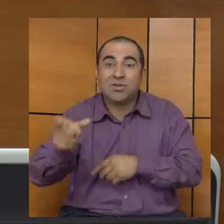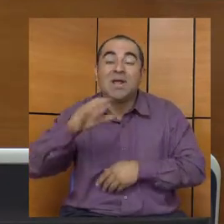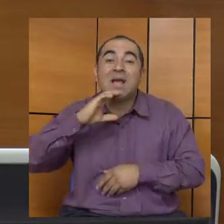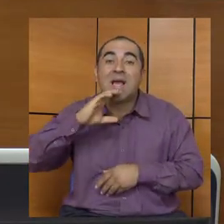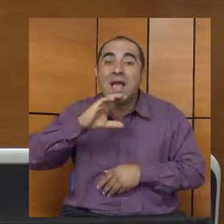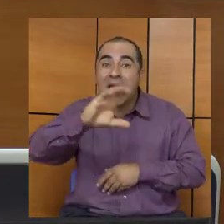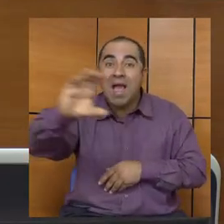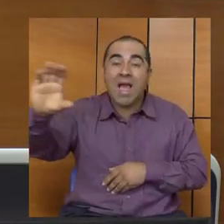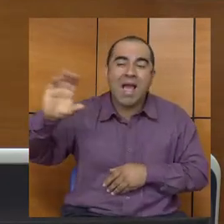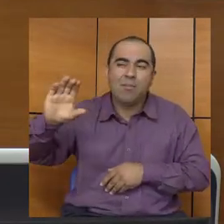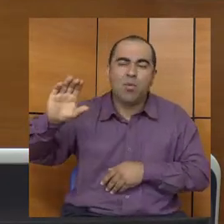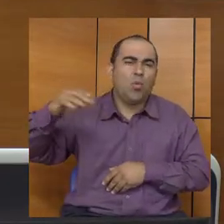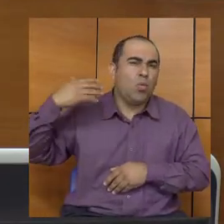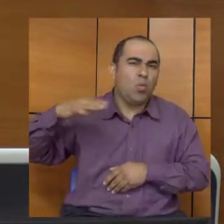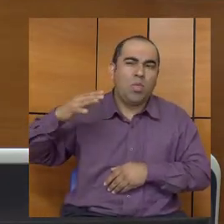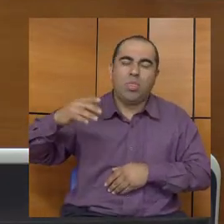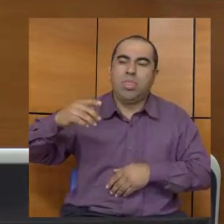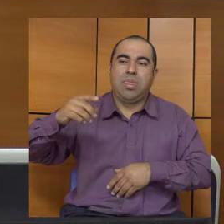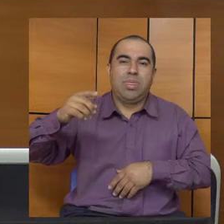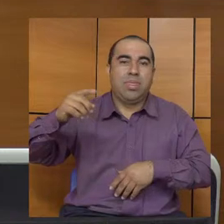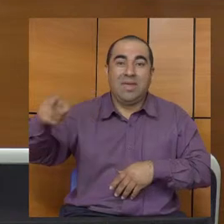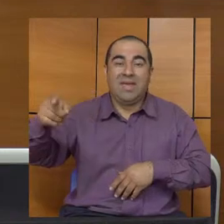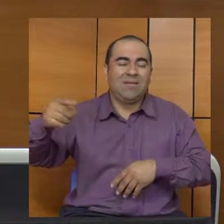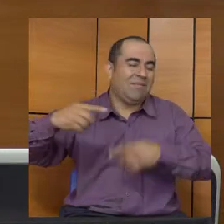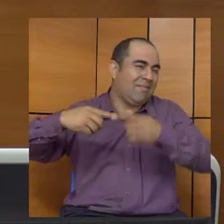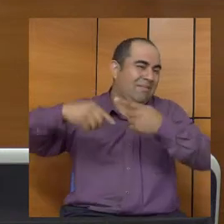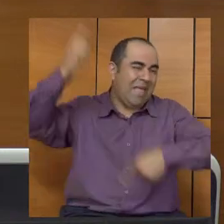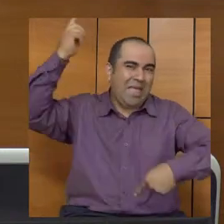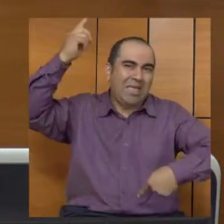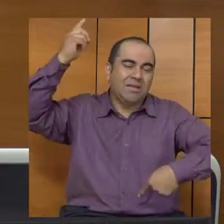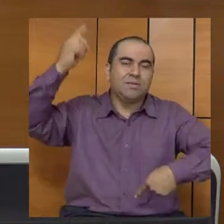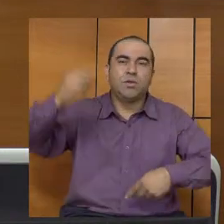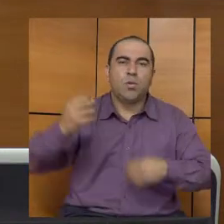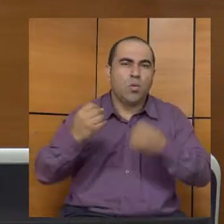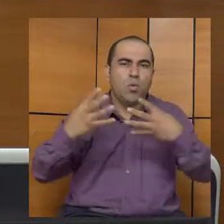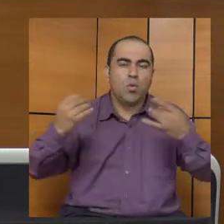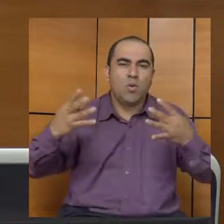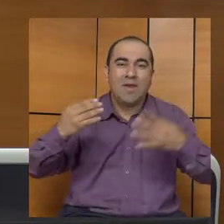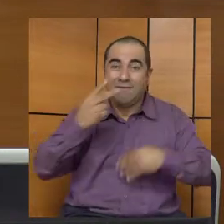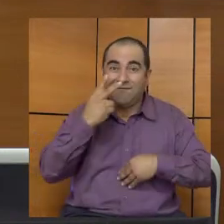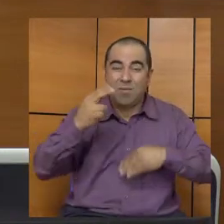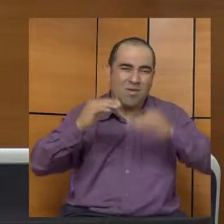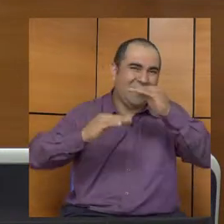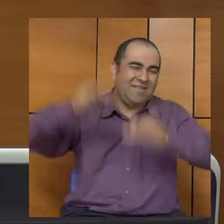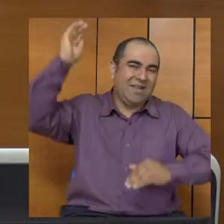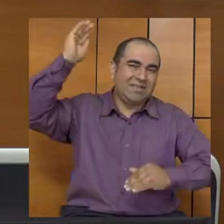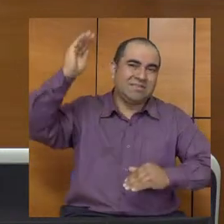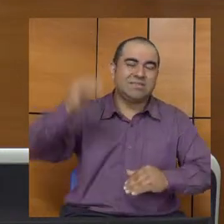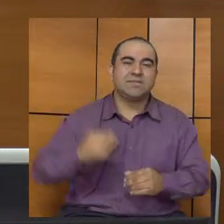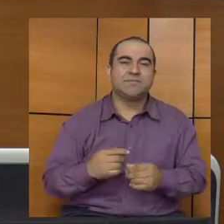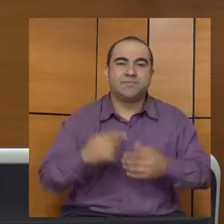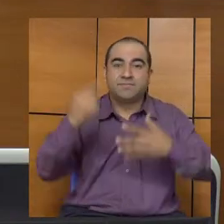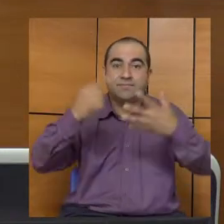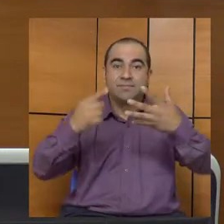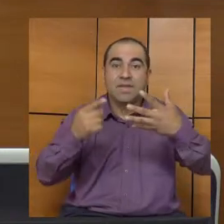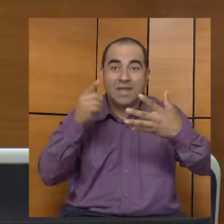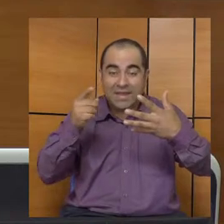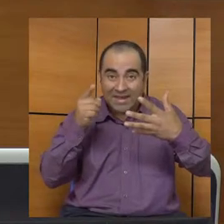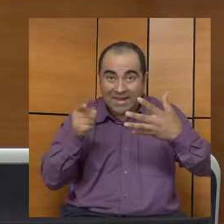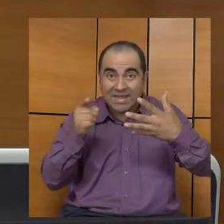las diferencias se multiplican, ¿no? Nos empezaron ya a surgir algunas ideas en ese sentido,